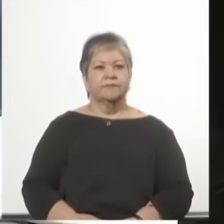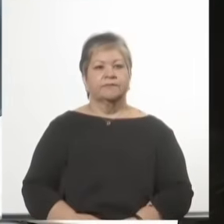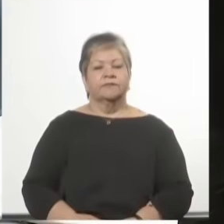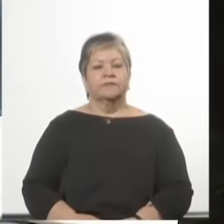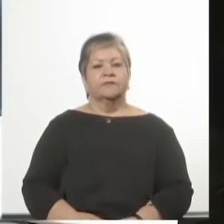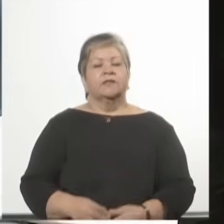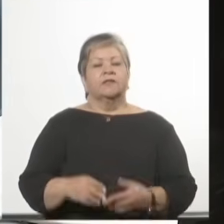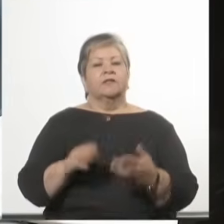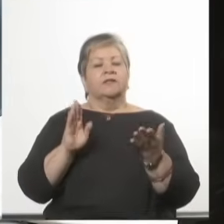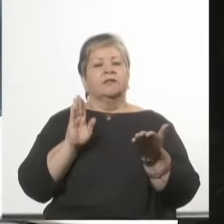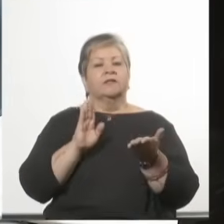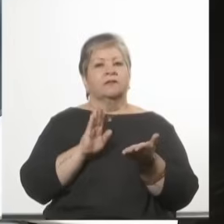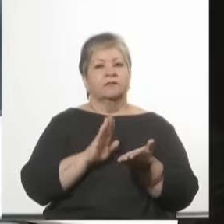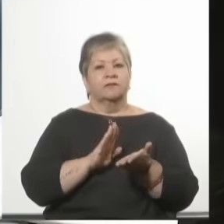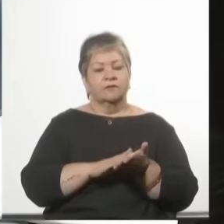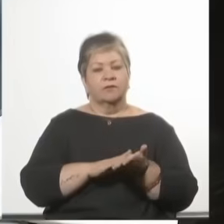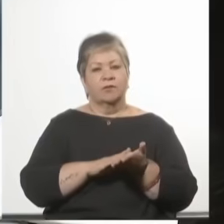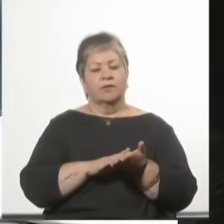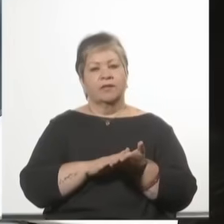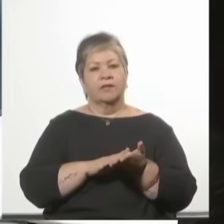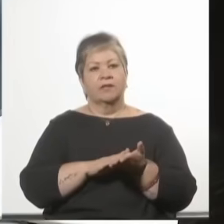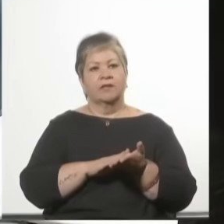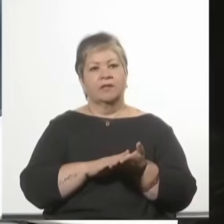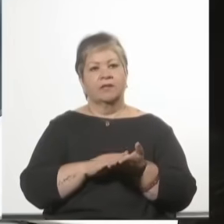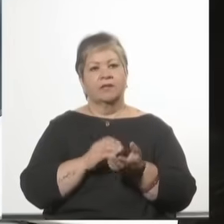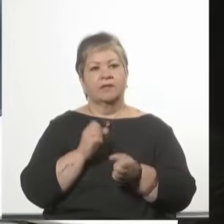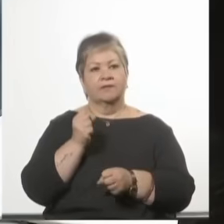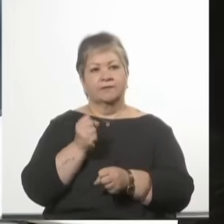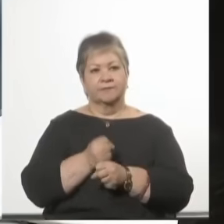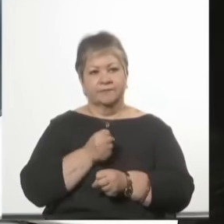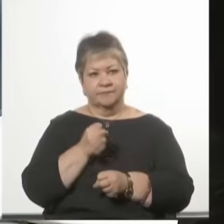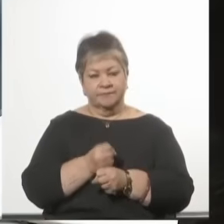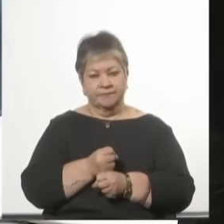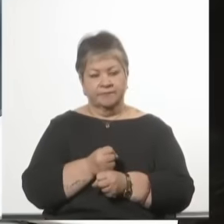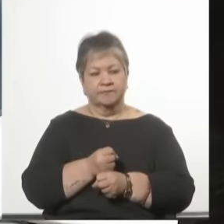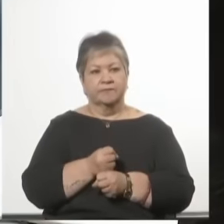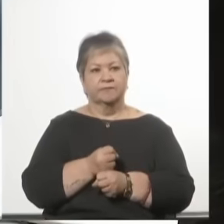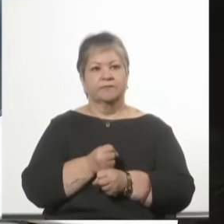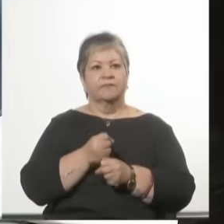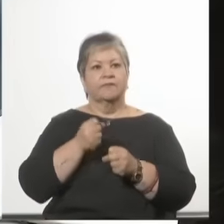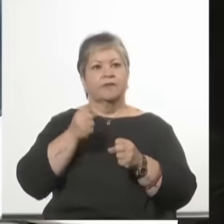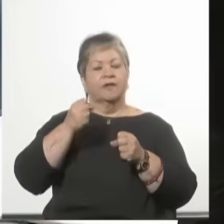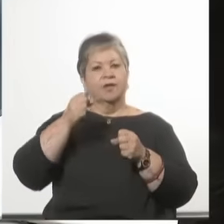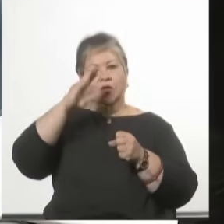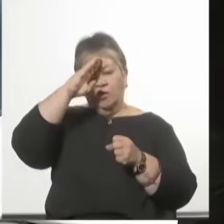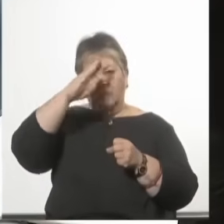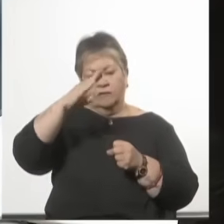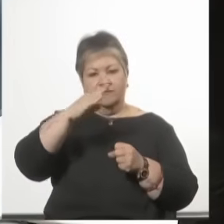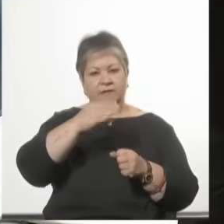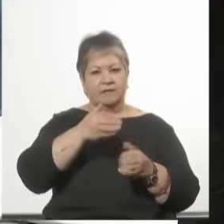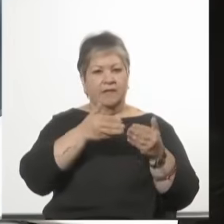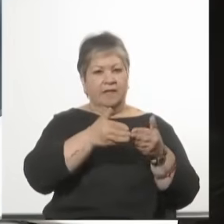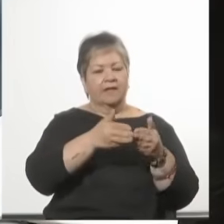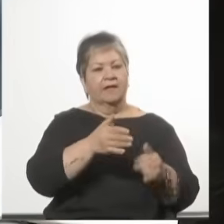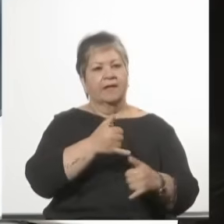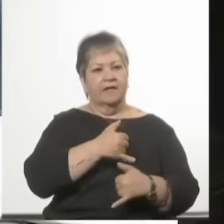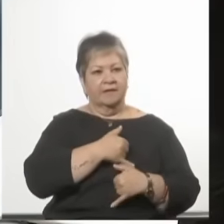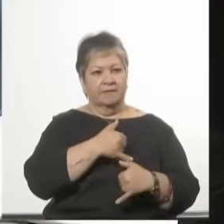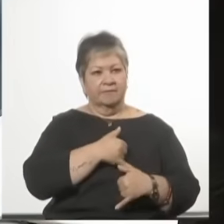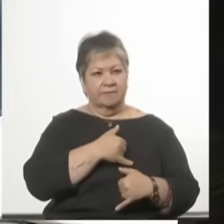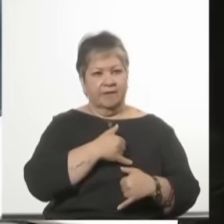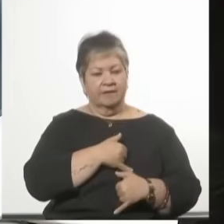Sobre la misión de junio de los oficiales de la Armada fue para conocer y evaluar